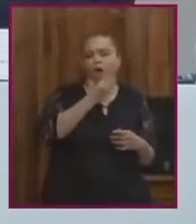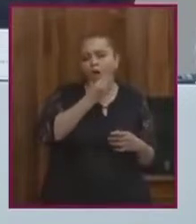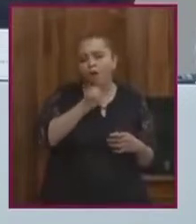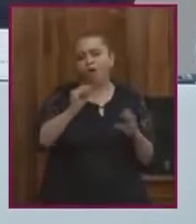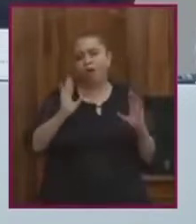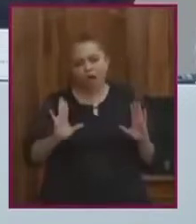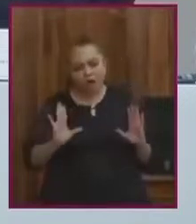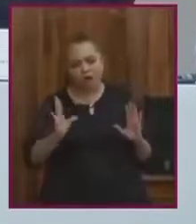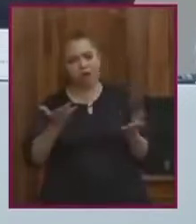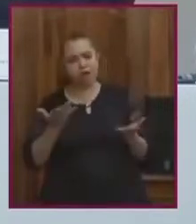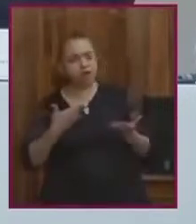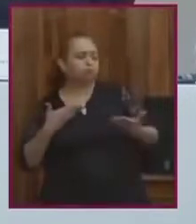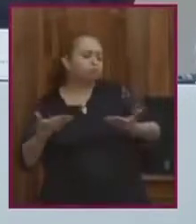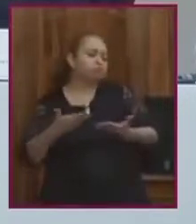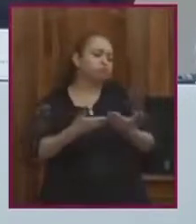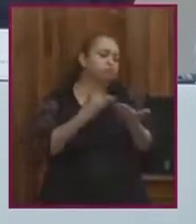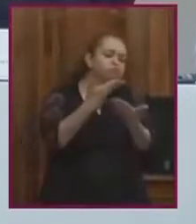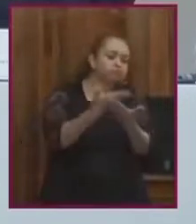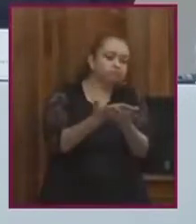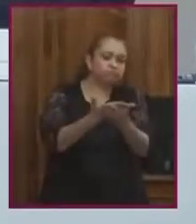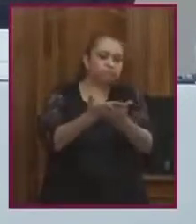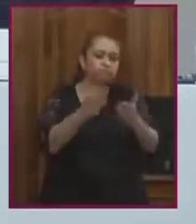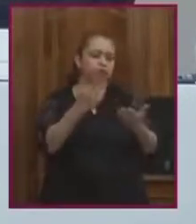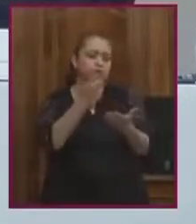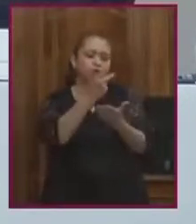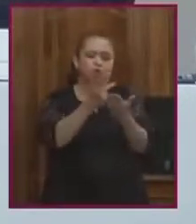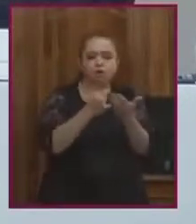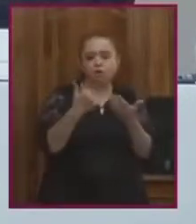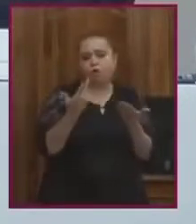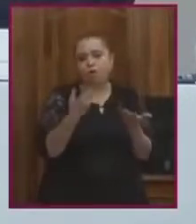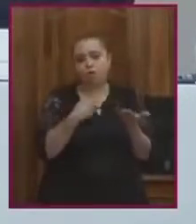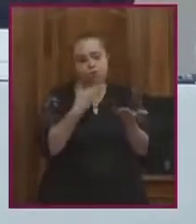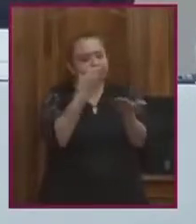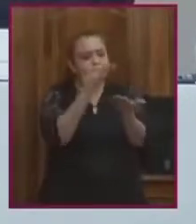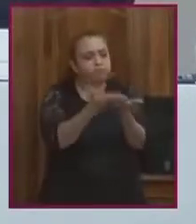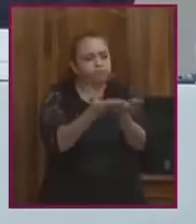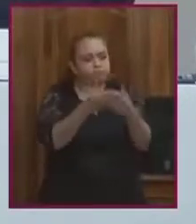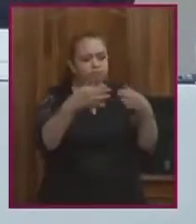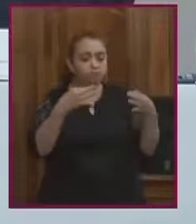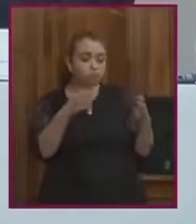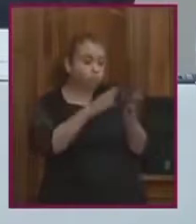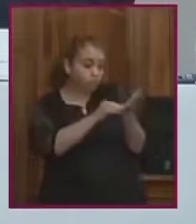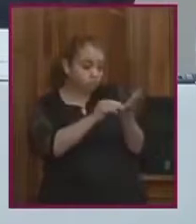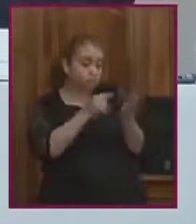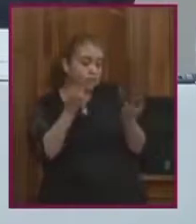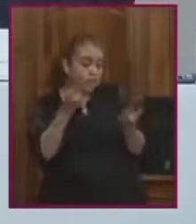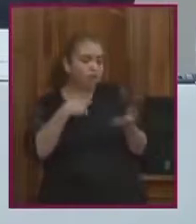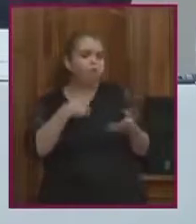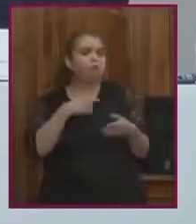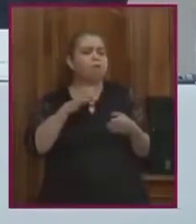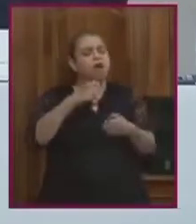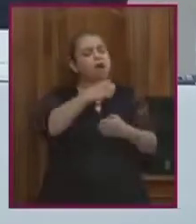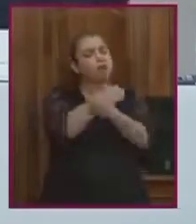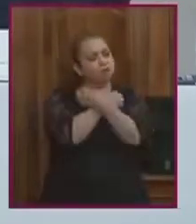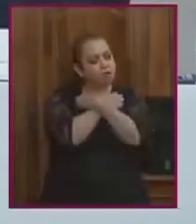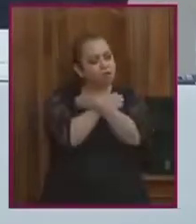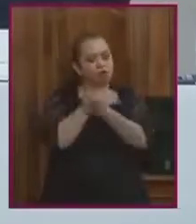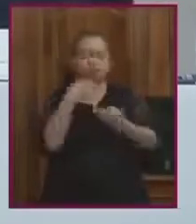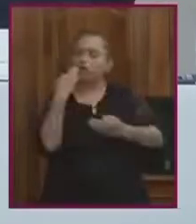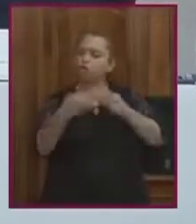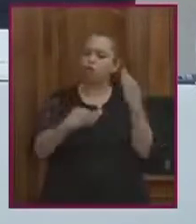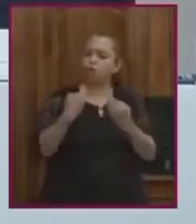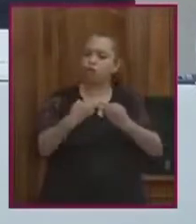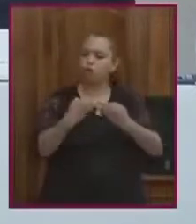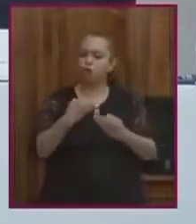así lo hemos propuesto en los documentos que hoy están a su consideración, porque la educación debe ser para todos